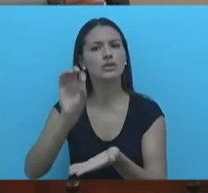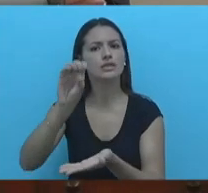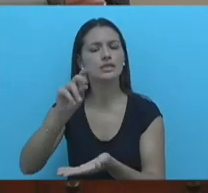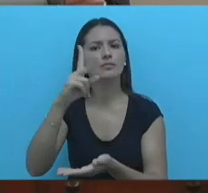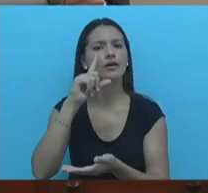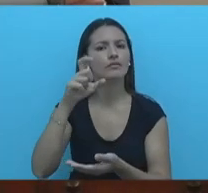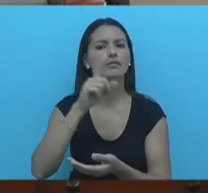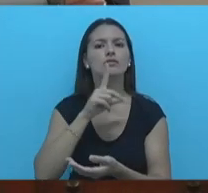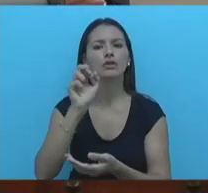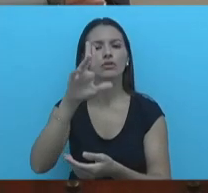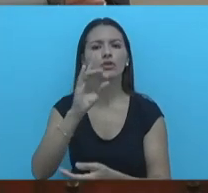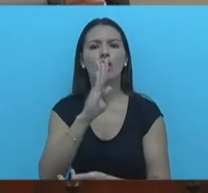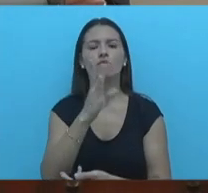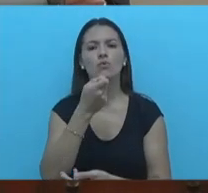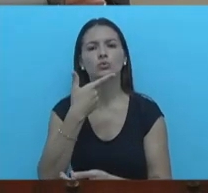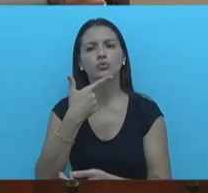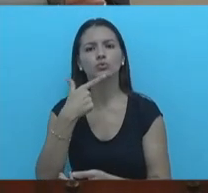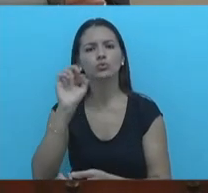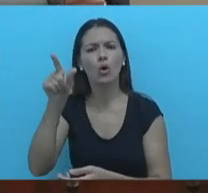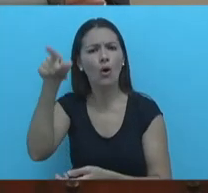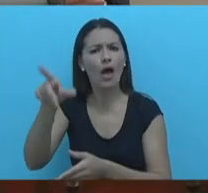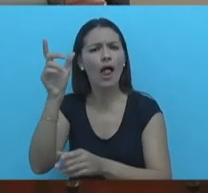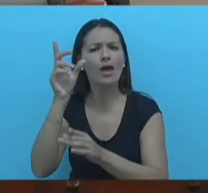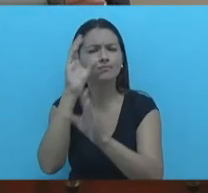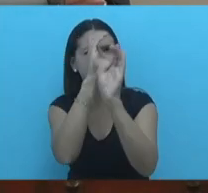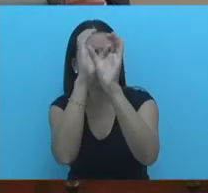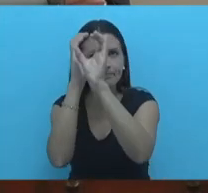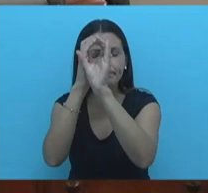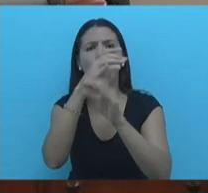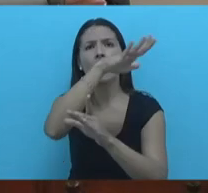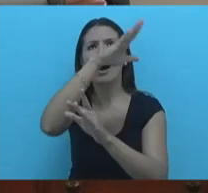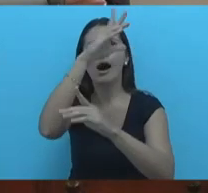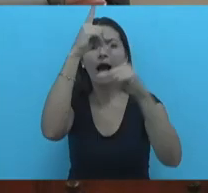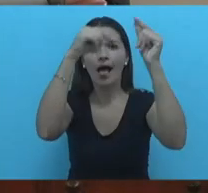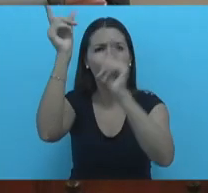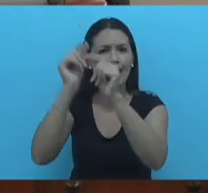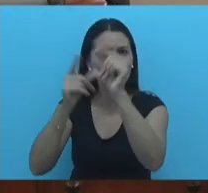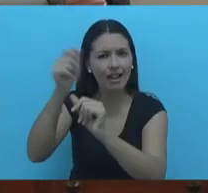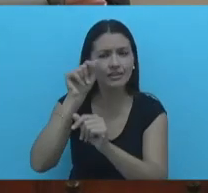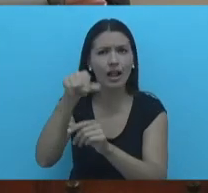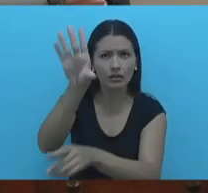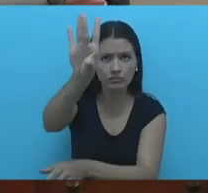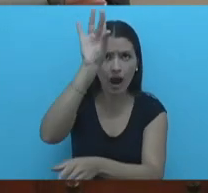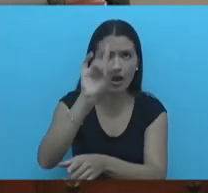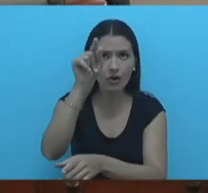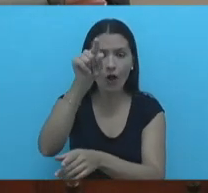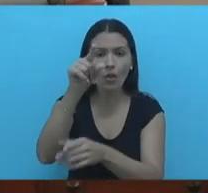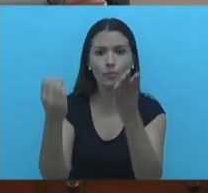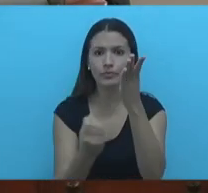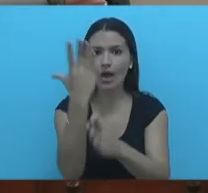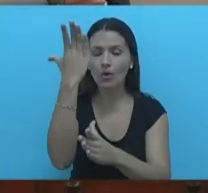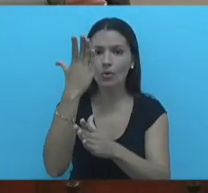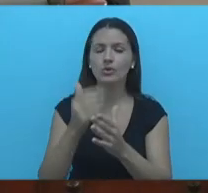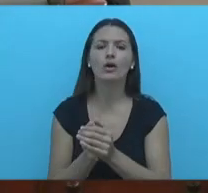astrónomo aficionado a Rosario, por su destacado desempeño en la tarea de observación e investigación astronómica que lo condujeron a un descubrimiento de